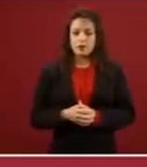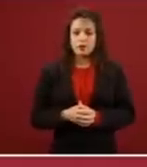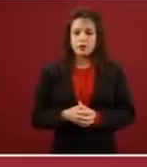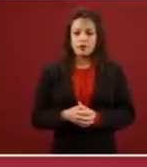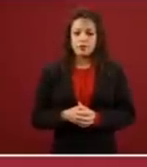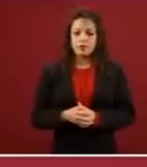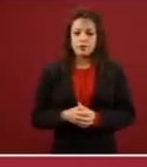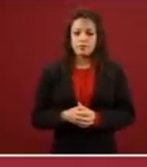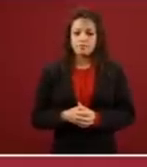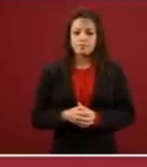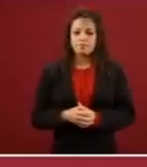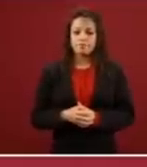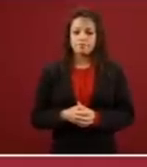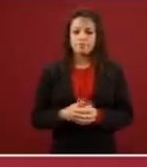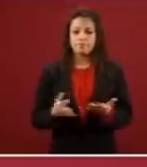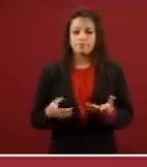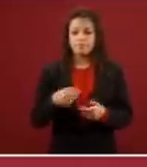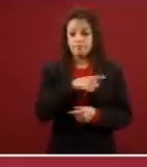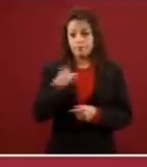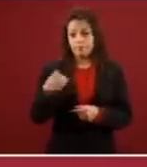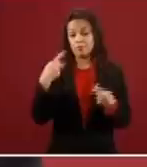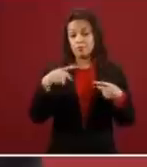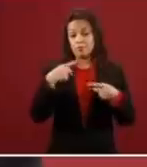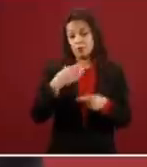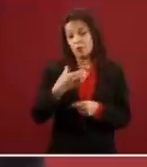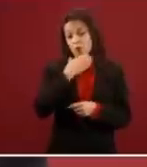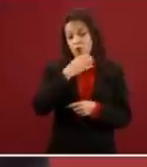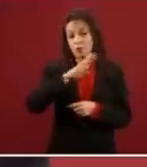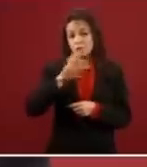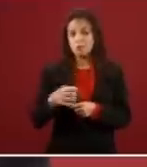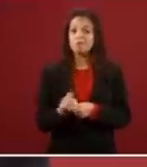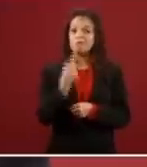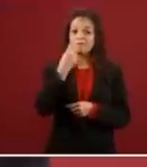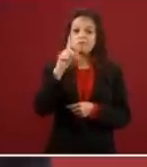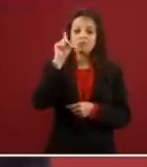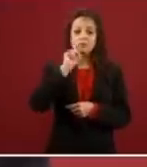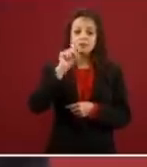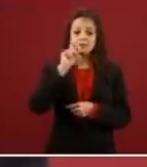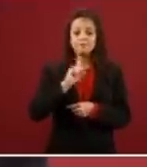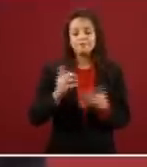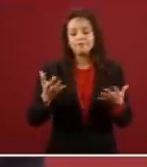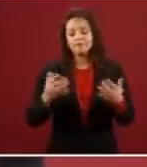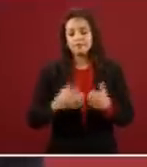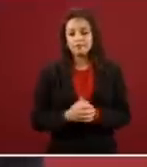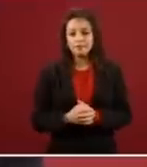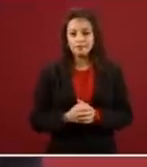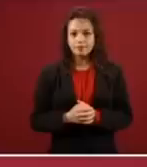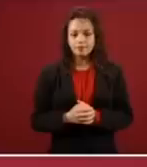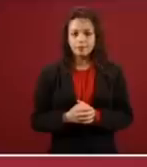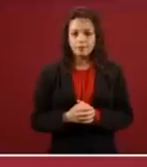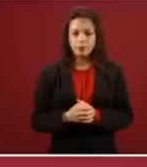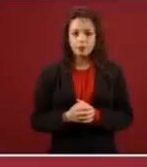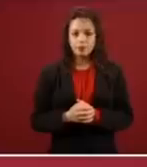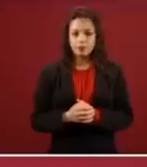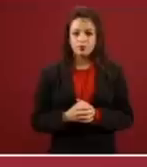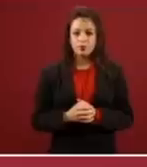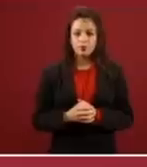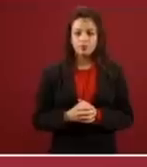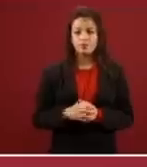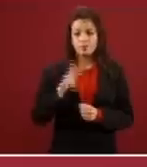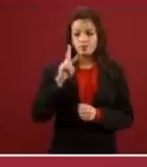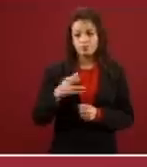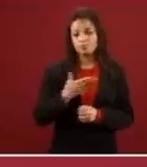De los 3 ahogados, una mujer. Desde aquí expreso también mi profundo